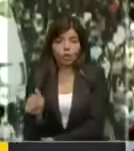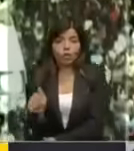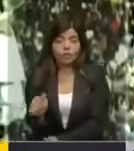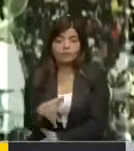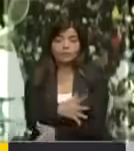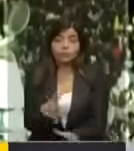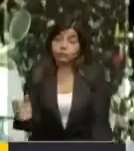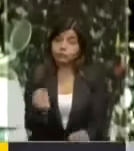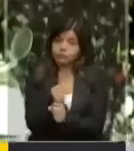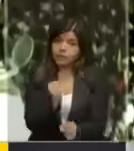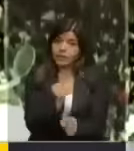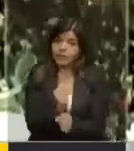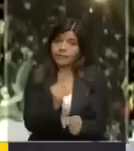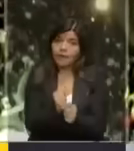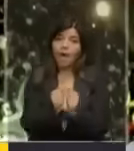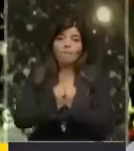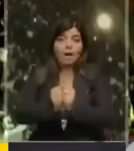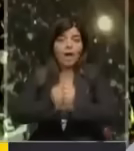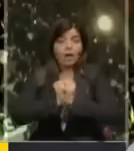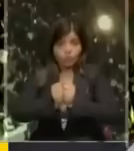enorme trabajo, por acompañar,